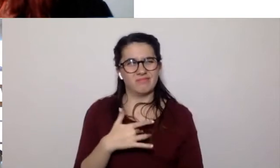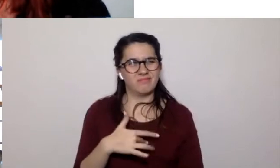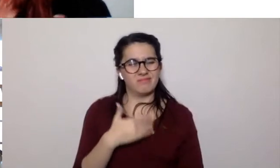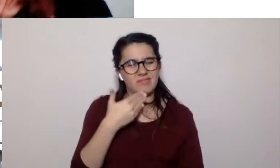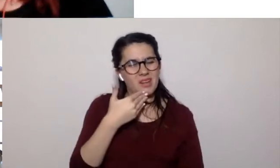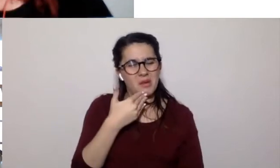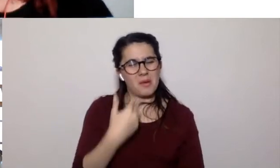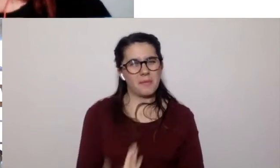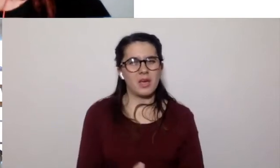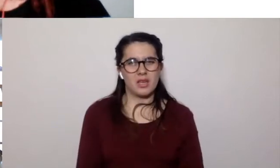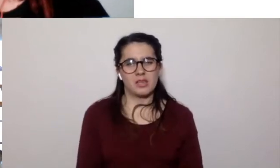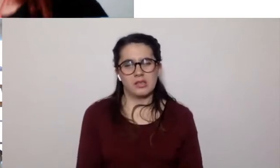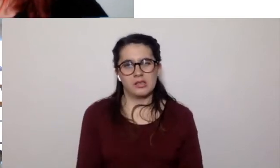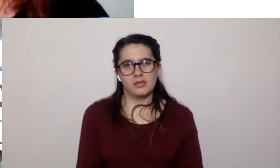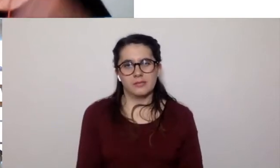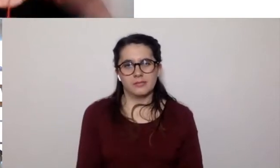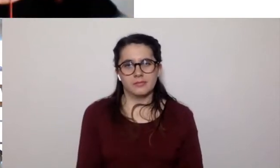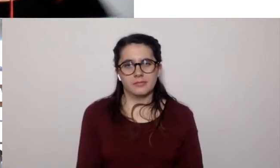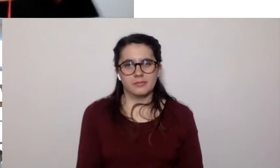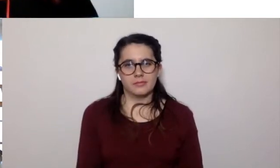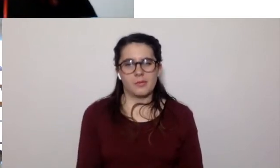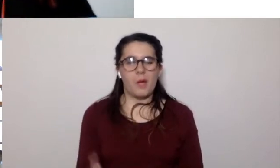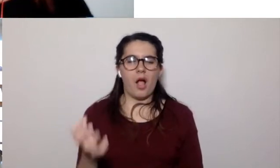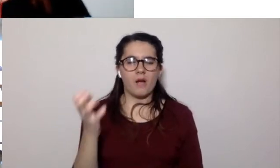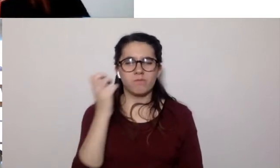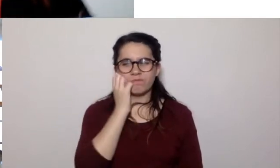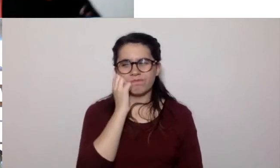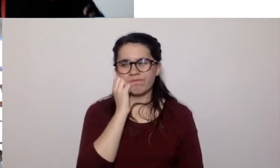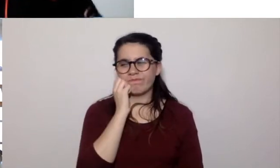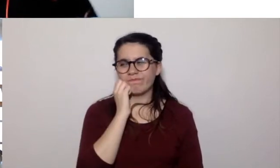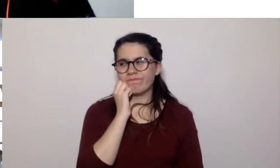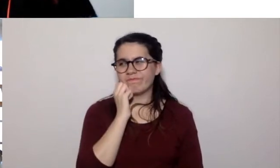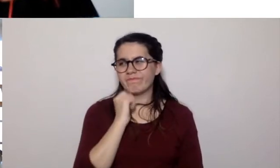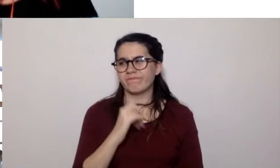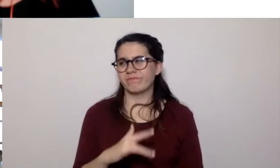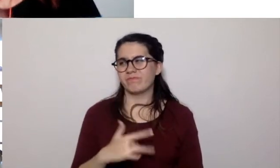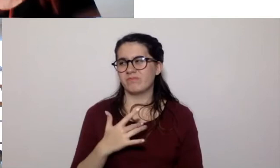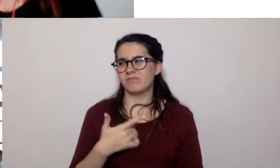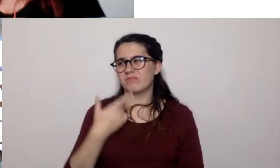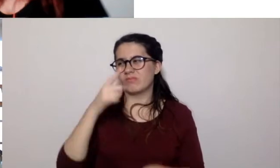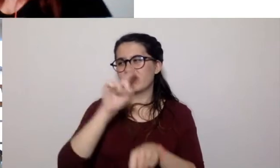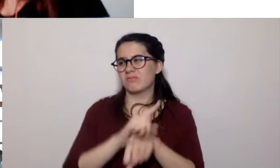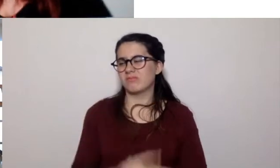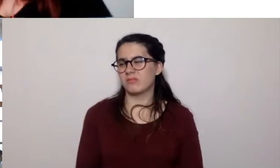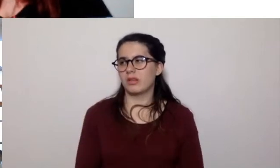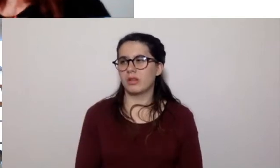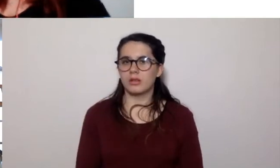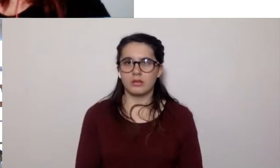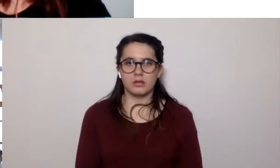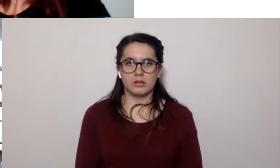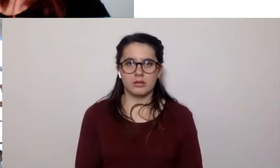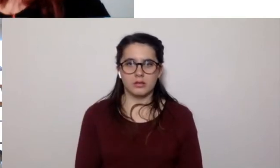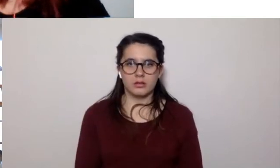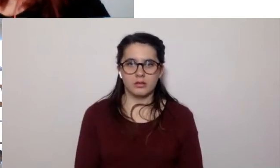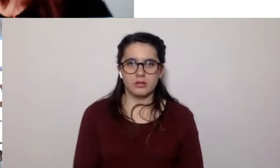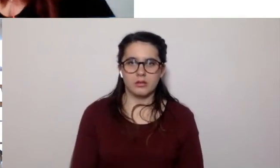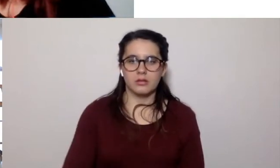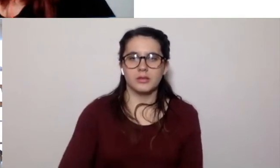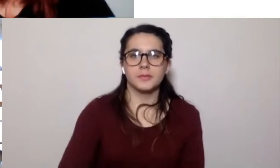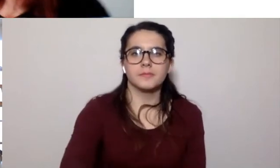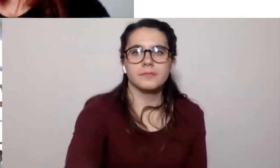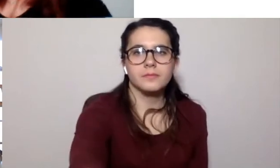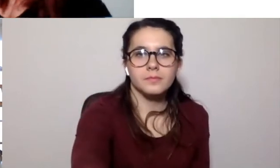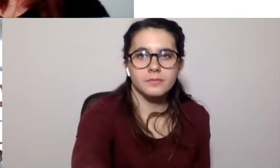te amargaron el día, punto. O sea, los amargaste. Tú solita, ¿no? Porque el sentimiento es tuyo, ¿no?